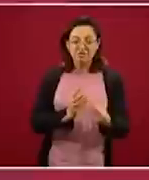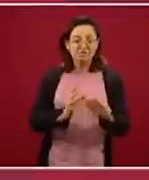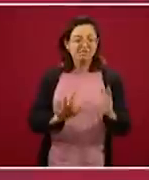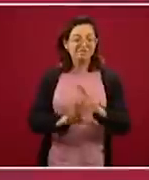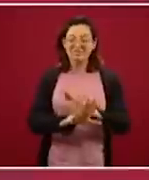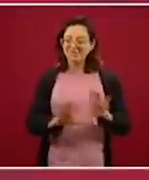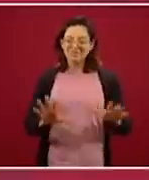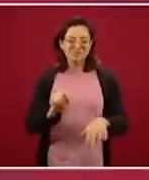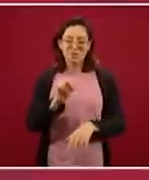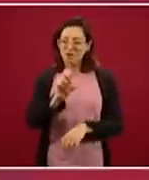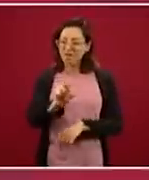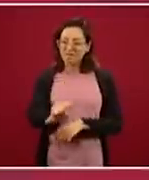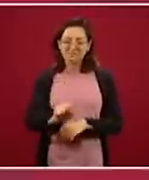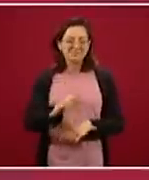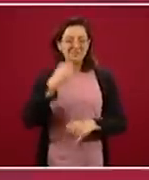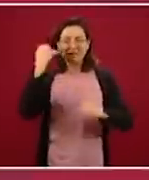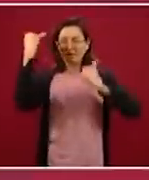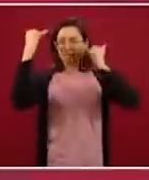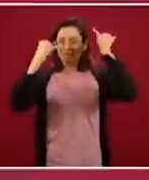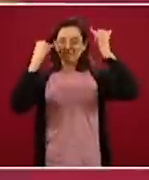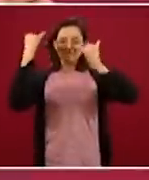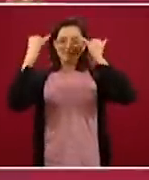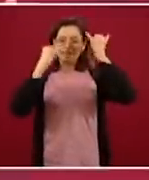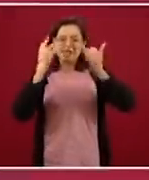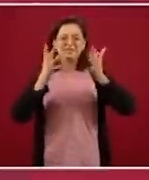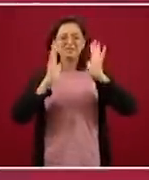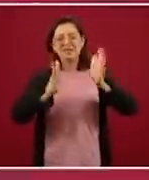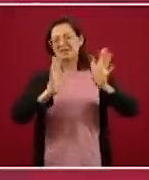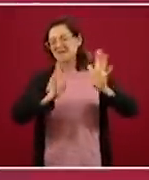sí. Eso ya lo sabemos,